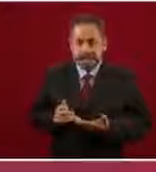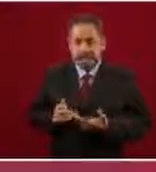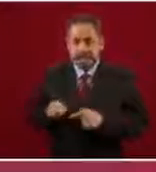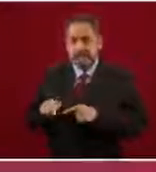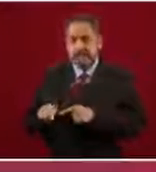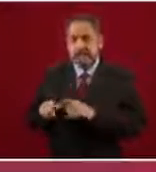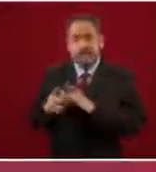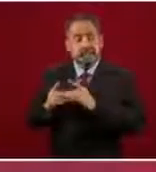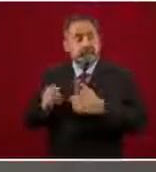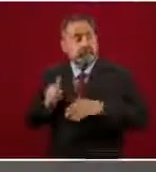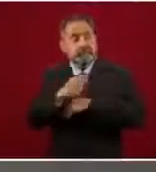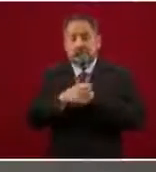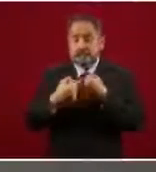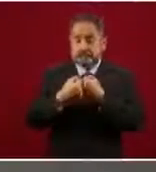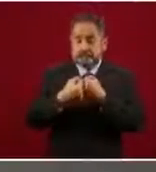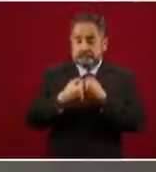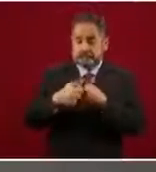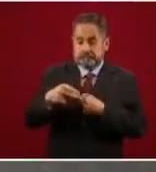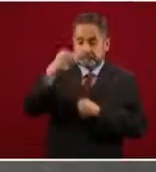hasta la frontera norte.